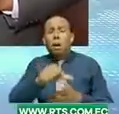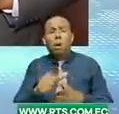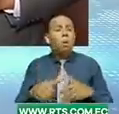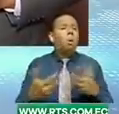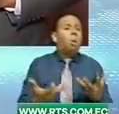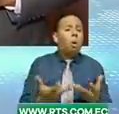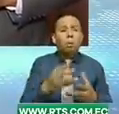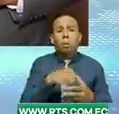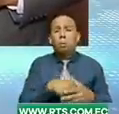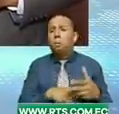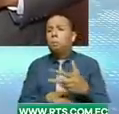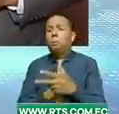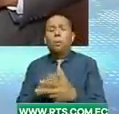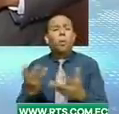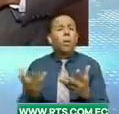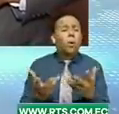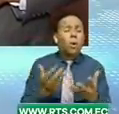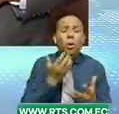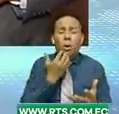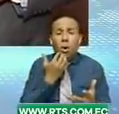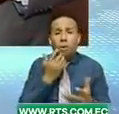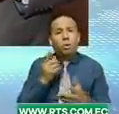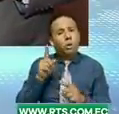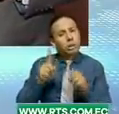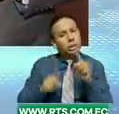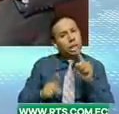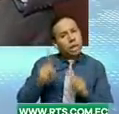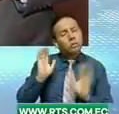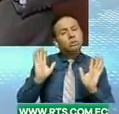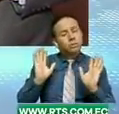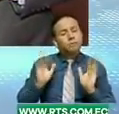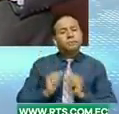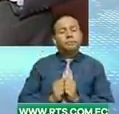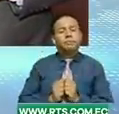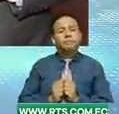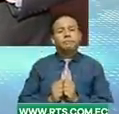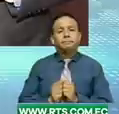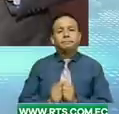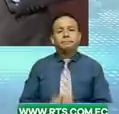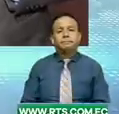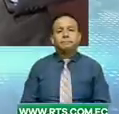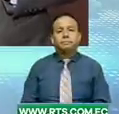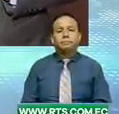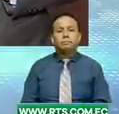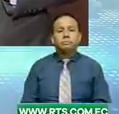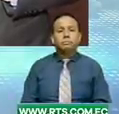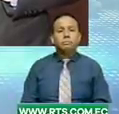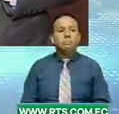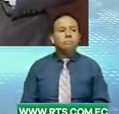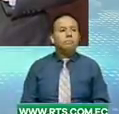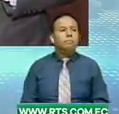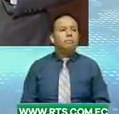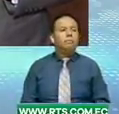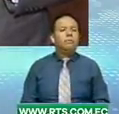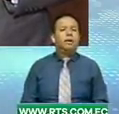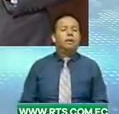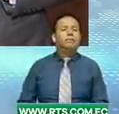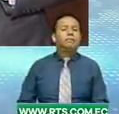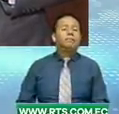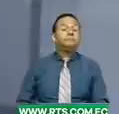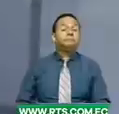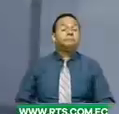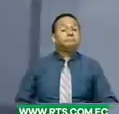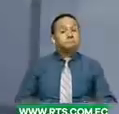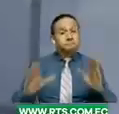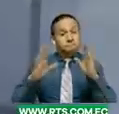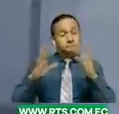sido trasladados o no a diferentes pabellones, como se lo ha venido anunciando con anterioridad. Adelante, compañeros. Y esperamos que se mantenga todo